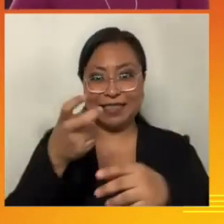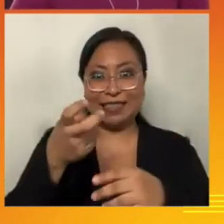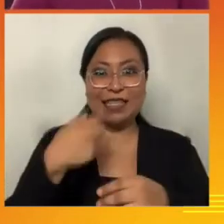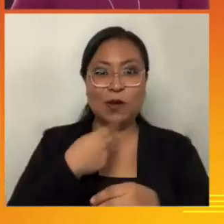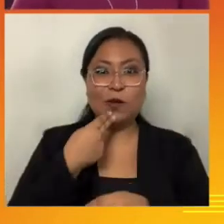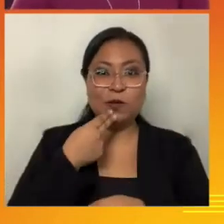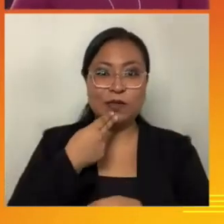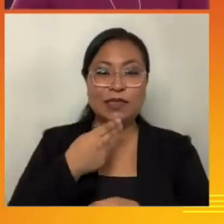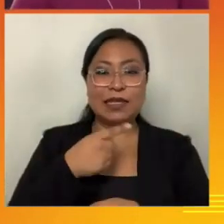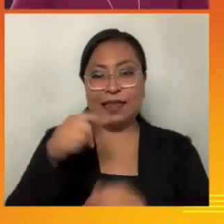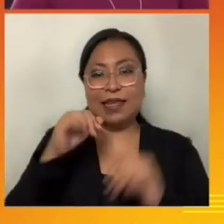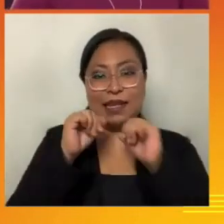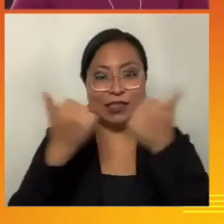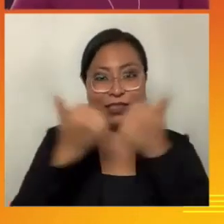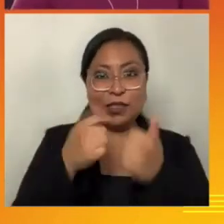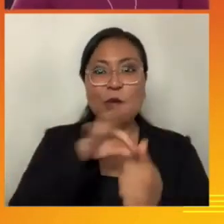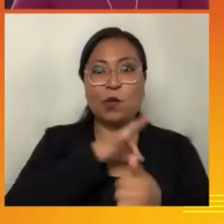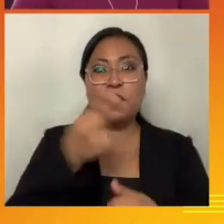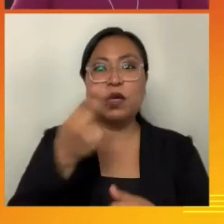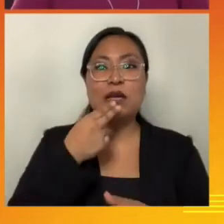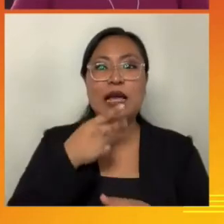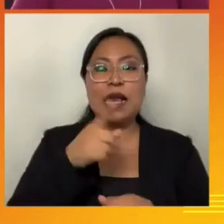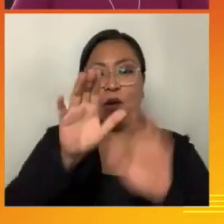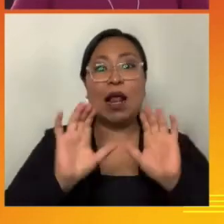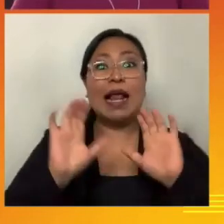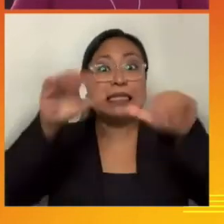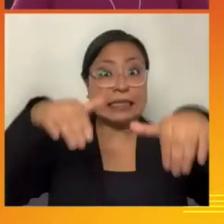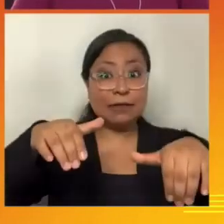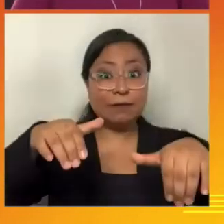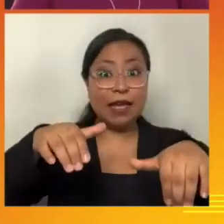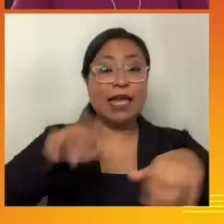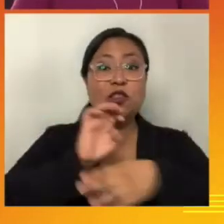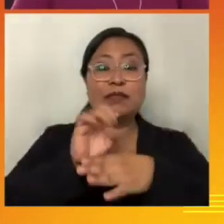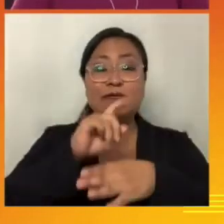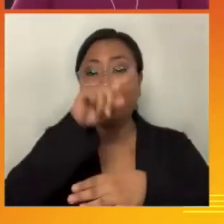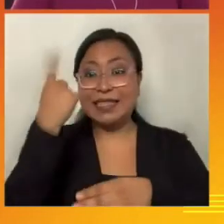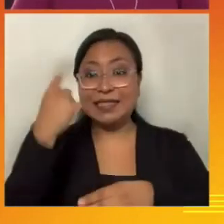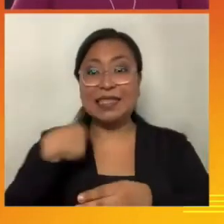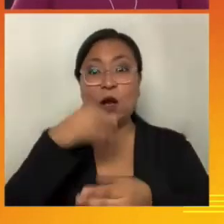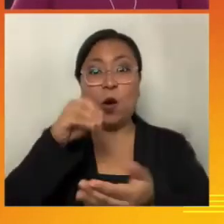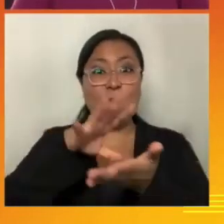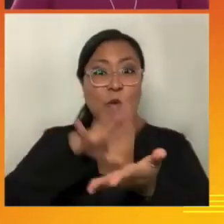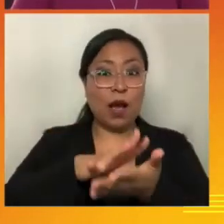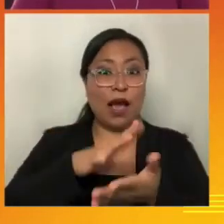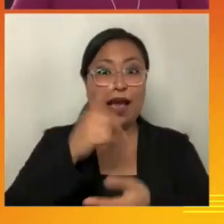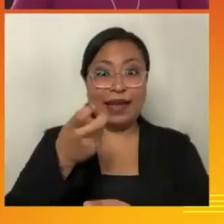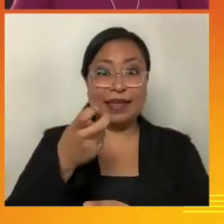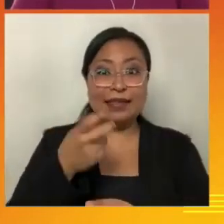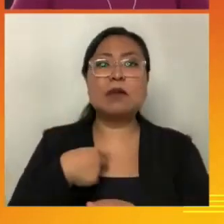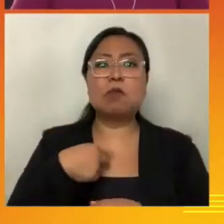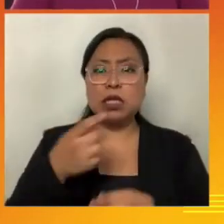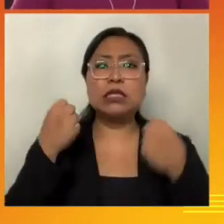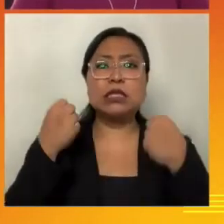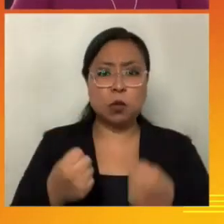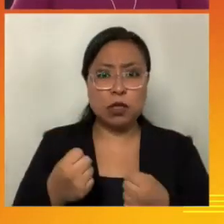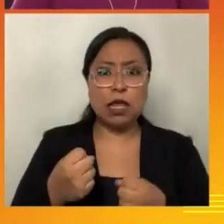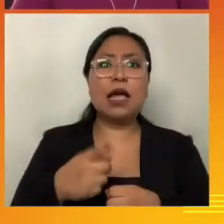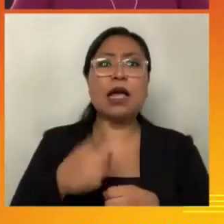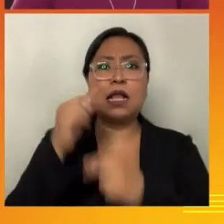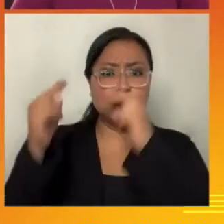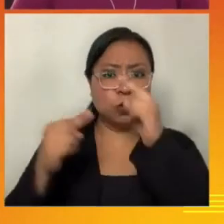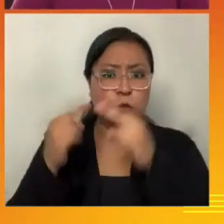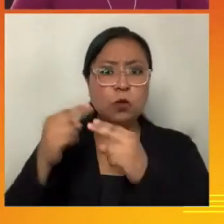como finalidad, como ya decía, dar movilidad, ahorro de tiempo y ahorro de recursos y seguridad a las operaciones de